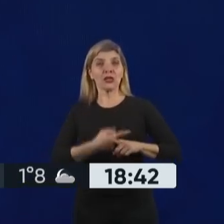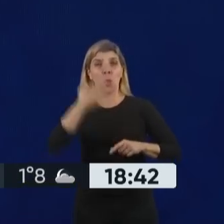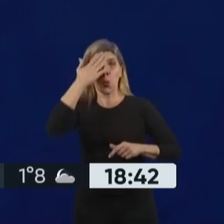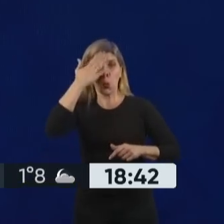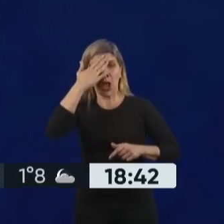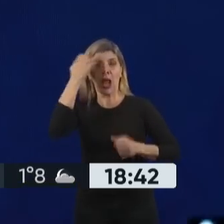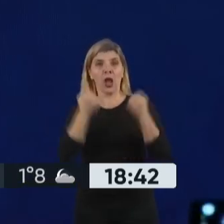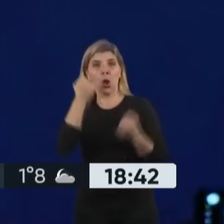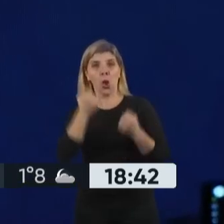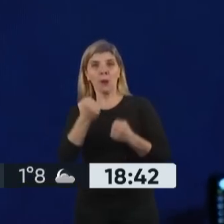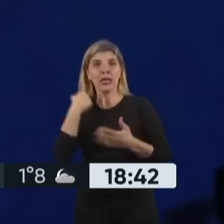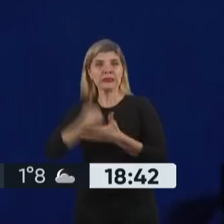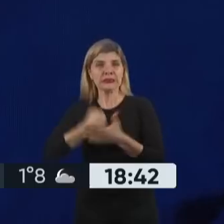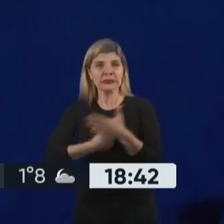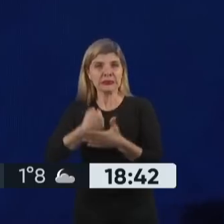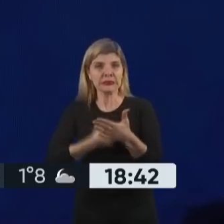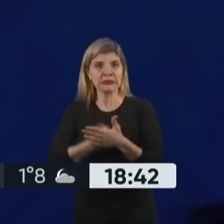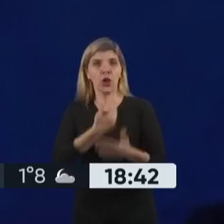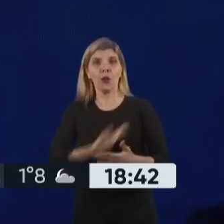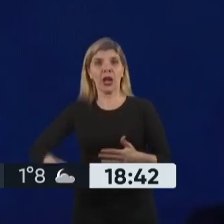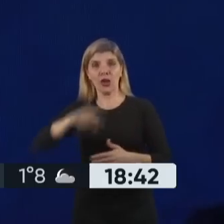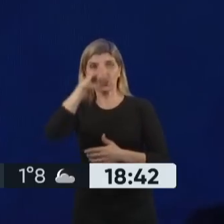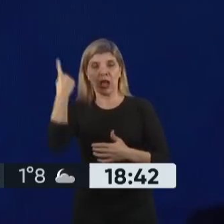cultural que estamos emprendiendo desde el Gobierno Nacional.